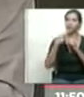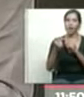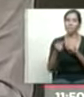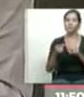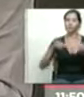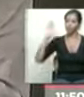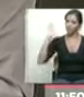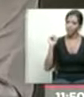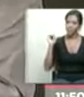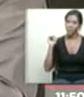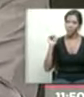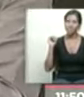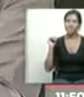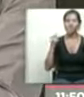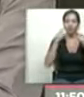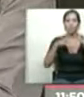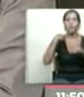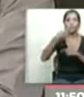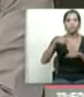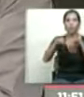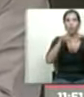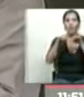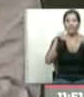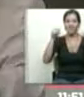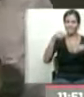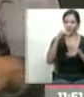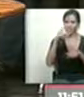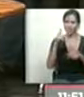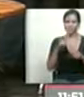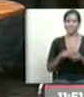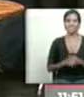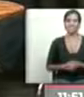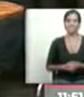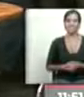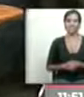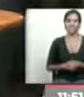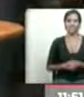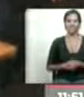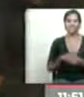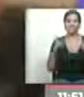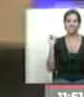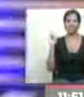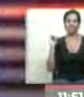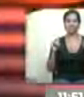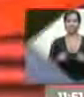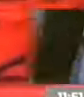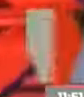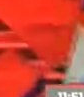fuimos. Los vemos. Nos vemos el próximo jueves aquí en Sur de Conducta. Y activa las redes sociales. Chao. Nos vamos.